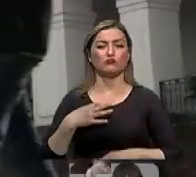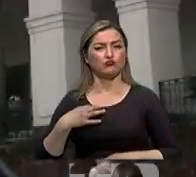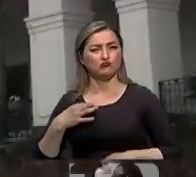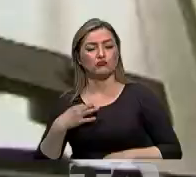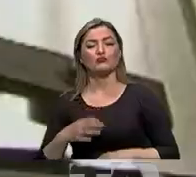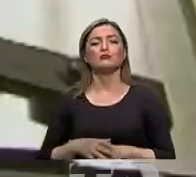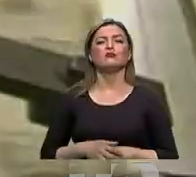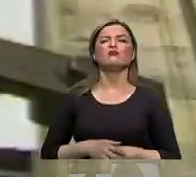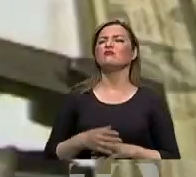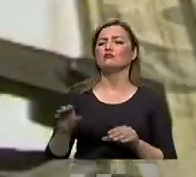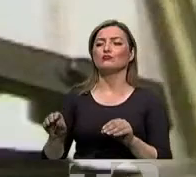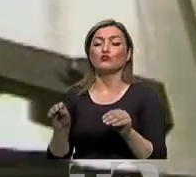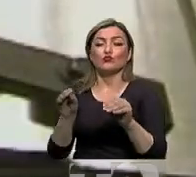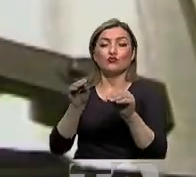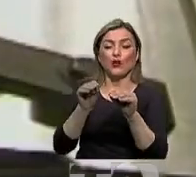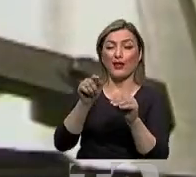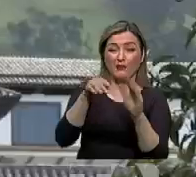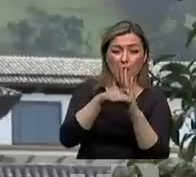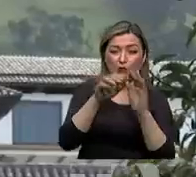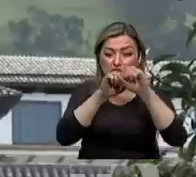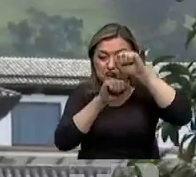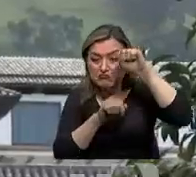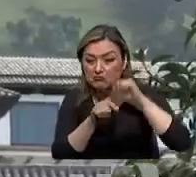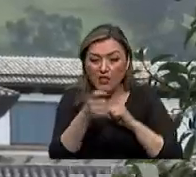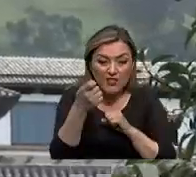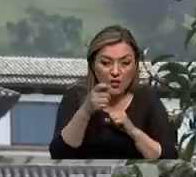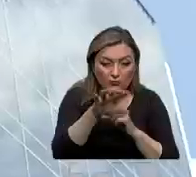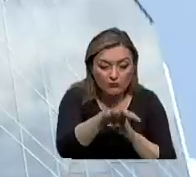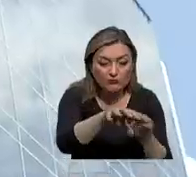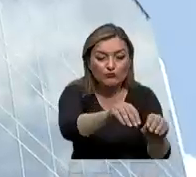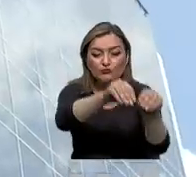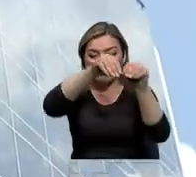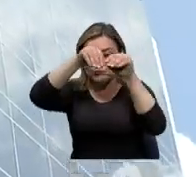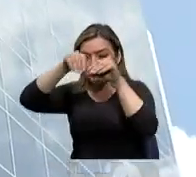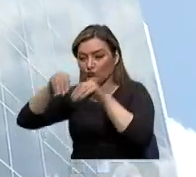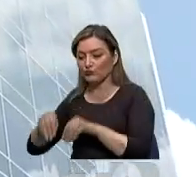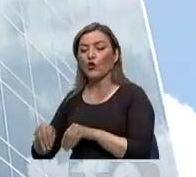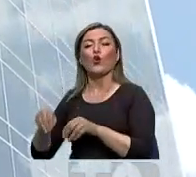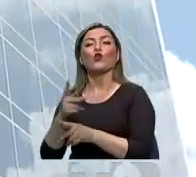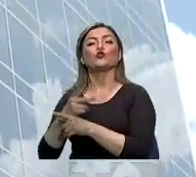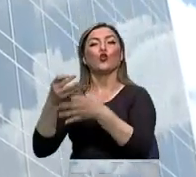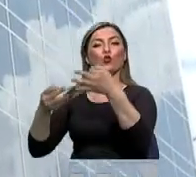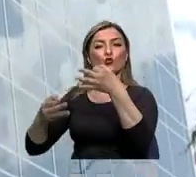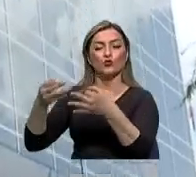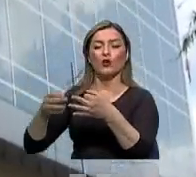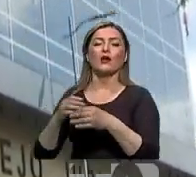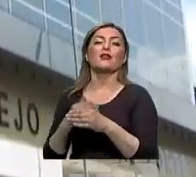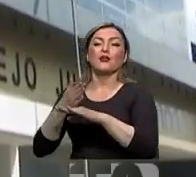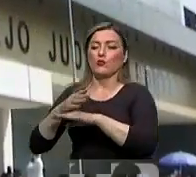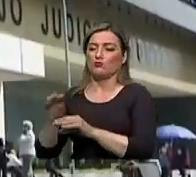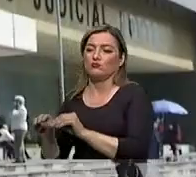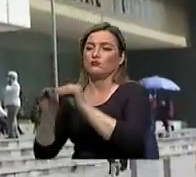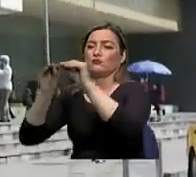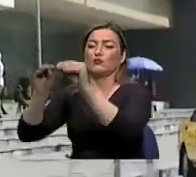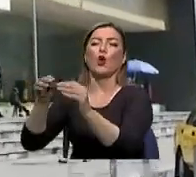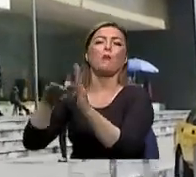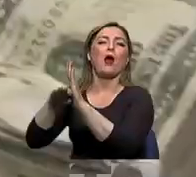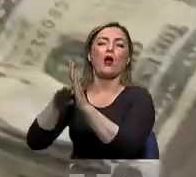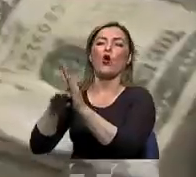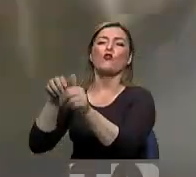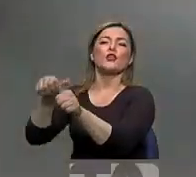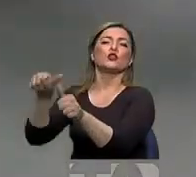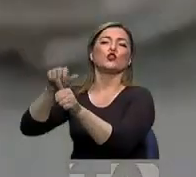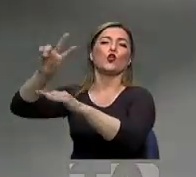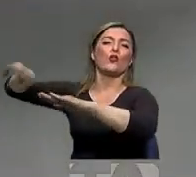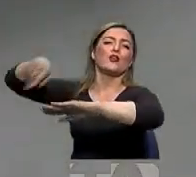es trasladar el dinero que puedan existir en ellas a cuentas de la Judicatura y luego al Tesoro Nacional, hasta completar